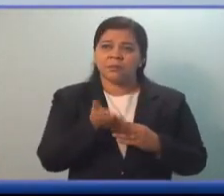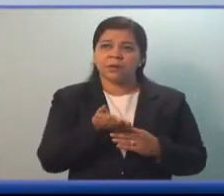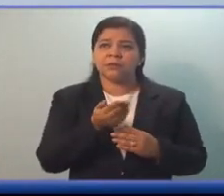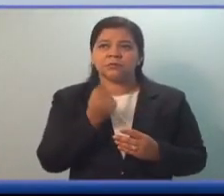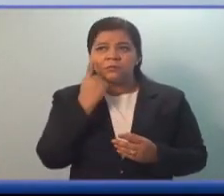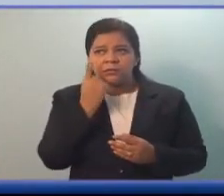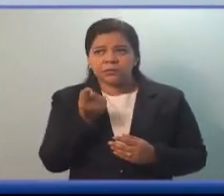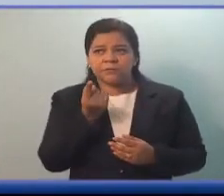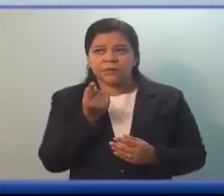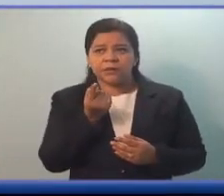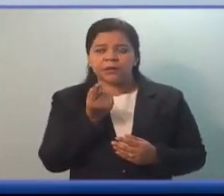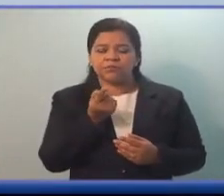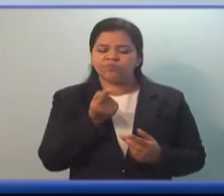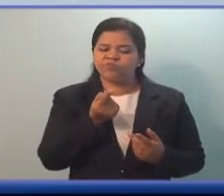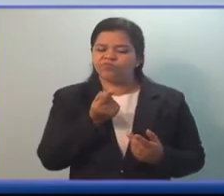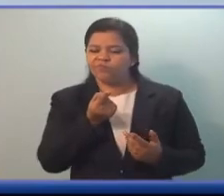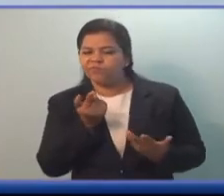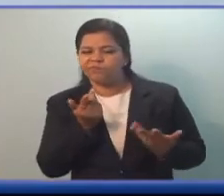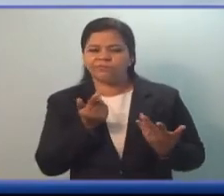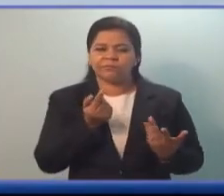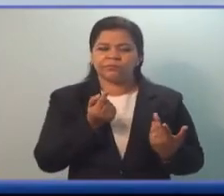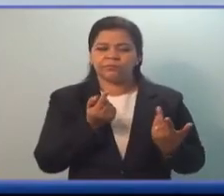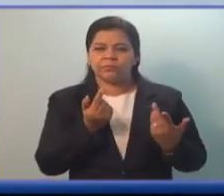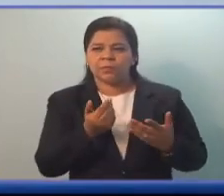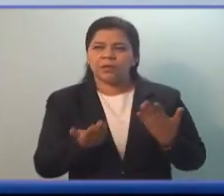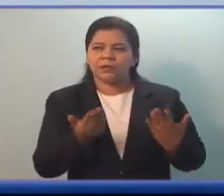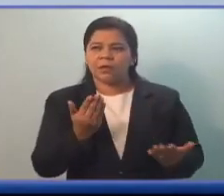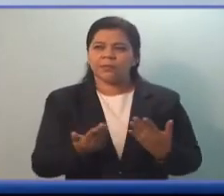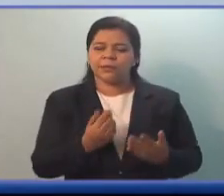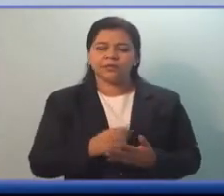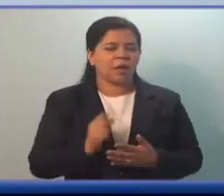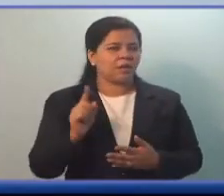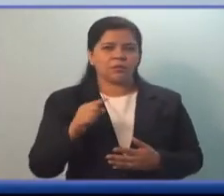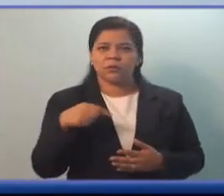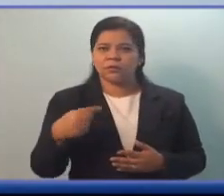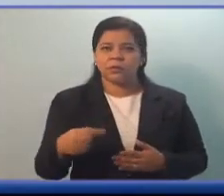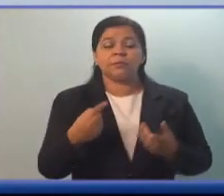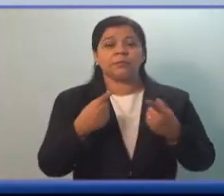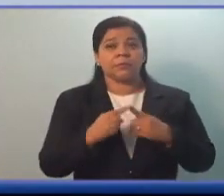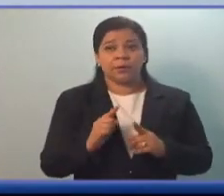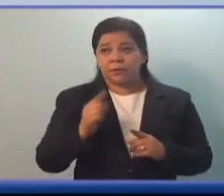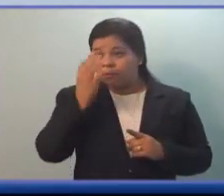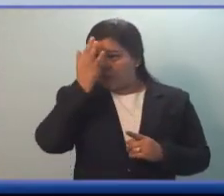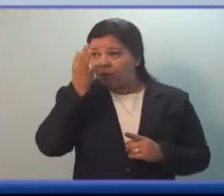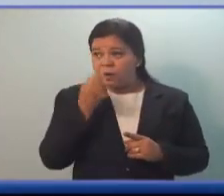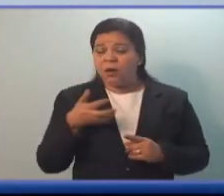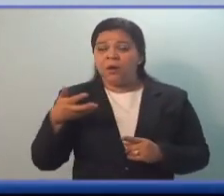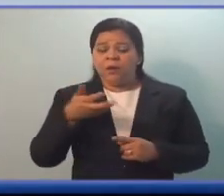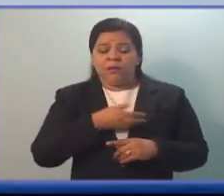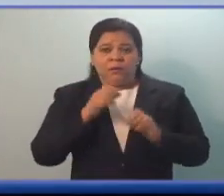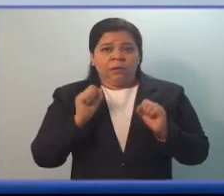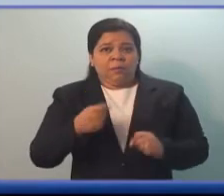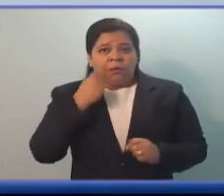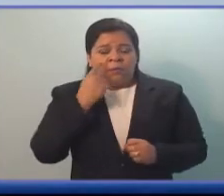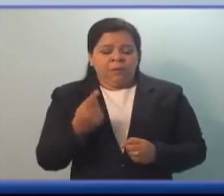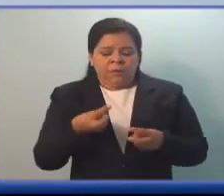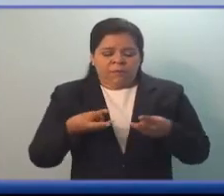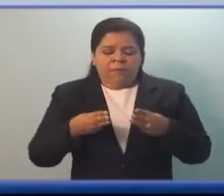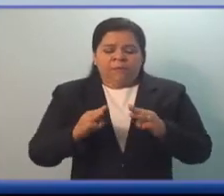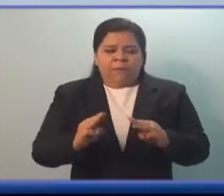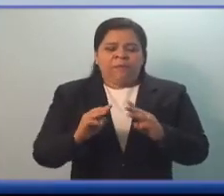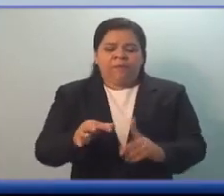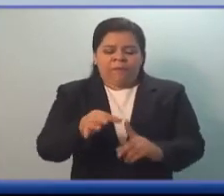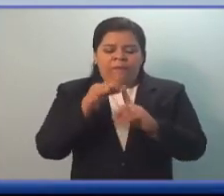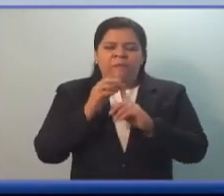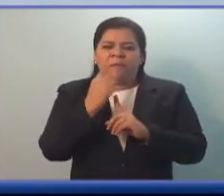contaminada o parcializada para mí, a lo mejor no pasa siempre, pero lo que creo que se tiene que revisar es el mecanismo de nombramiento de los